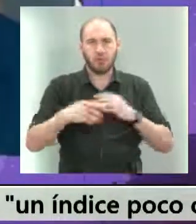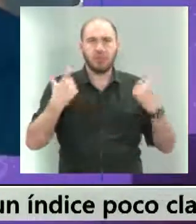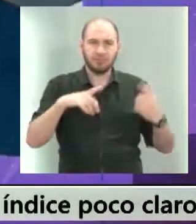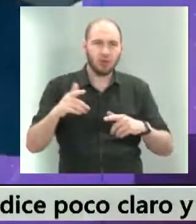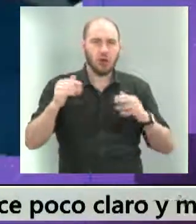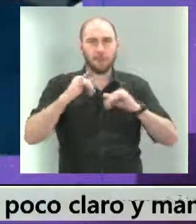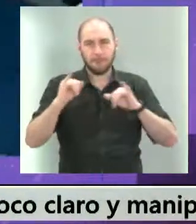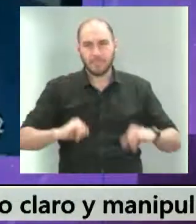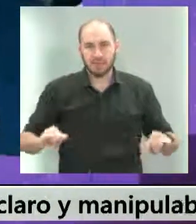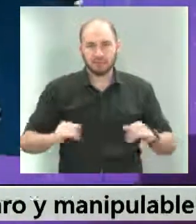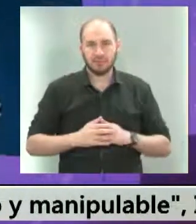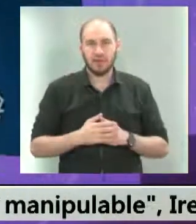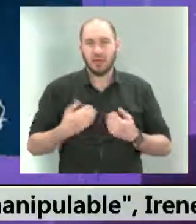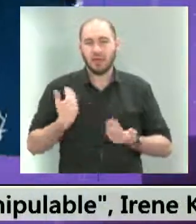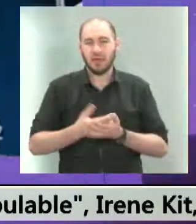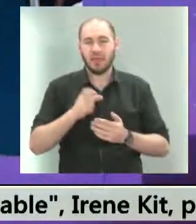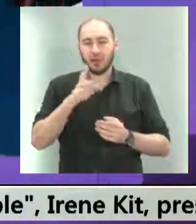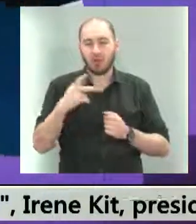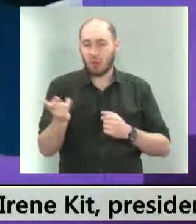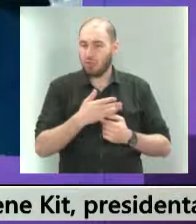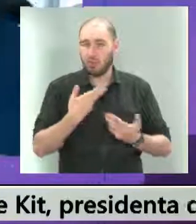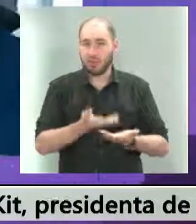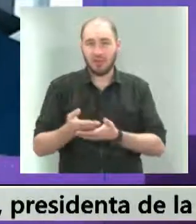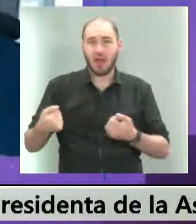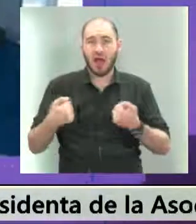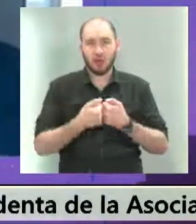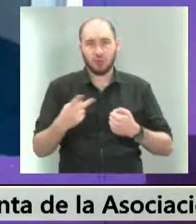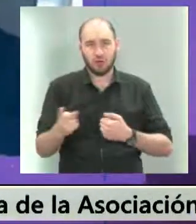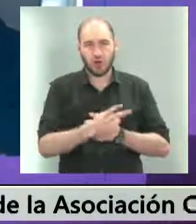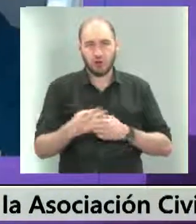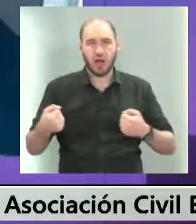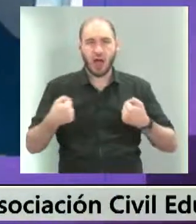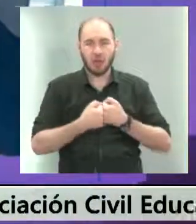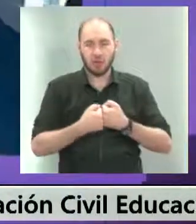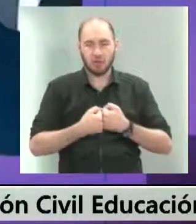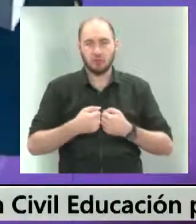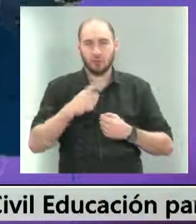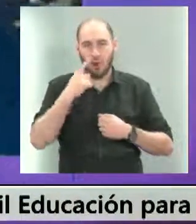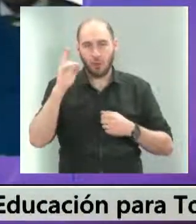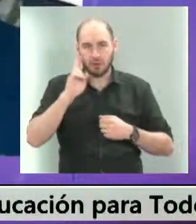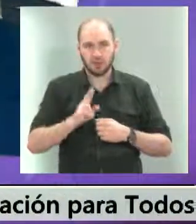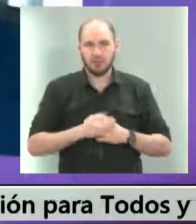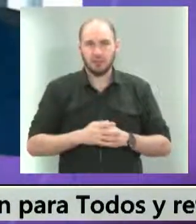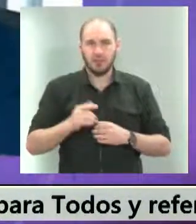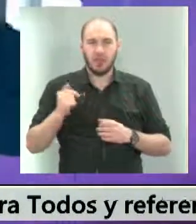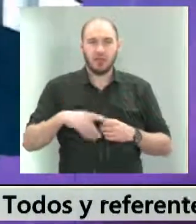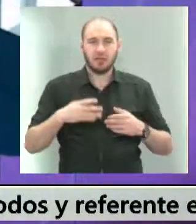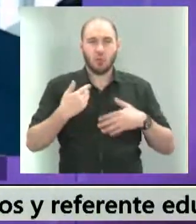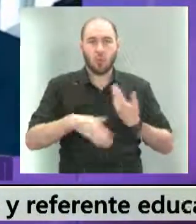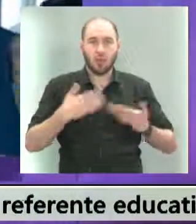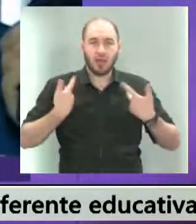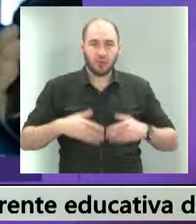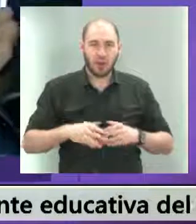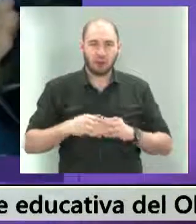paz. Y hay un pedido de ambos clubes y un acuerdo de ambos clubes, un pacto de caballeros de que se desnaturalizó el juego, de que en